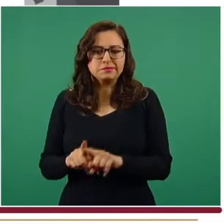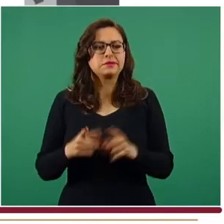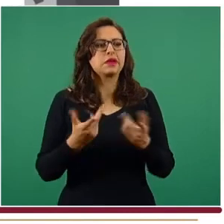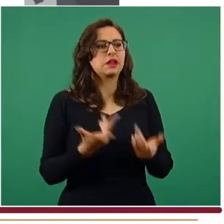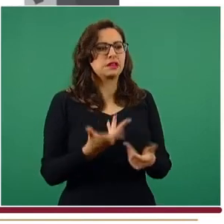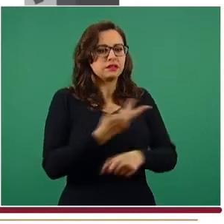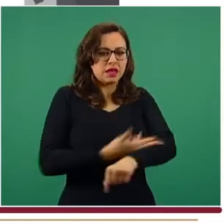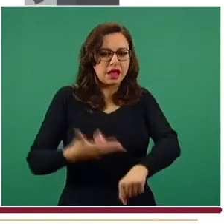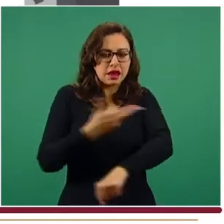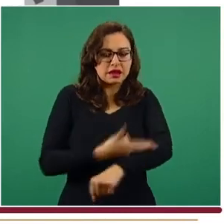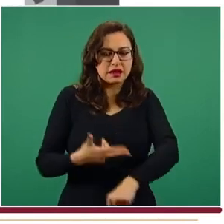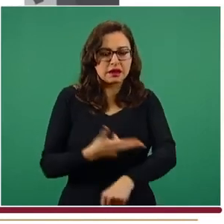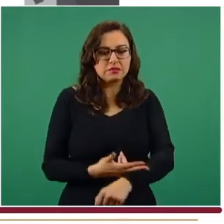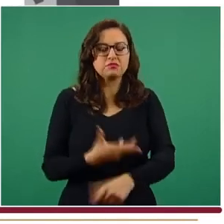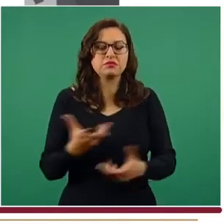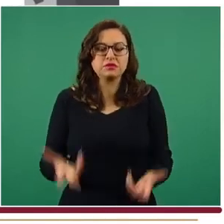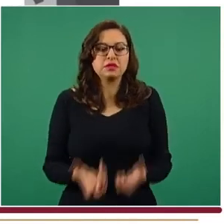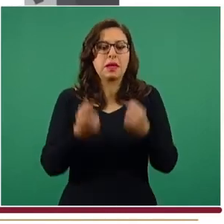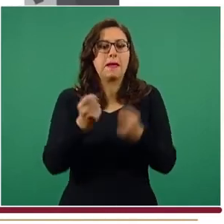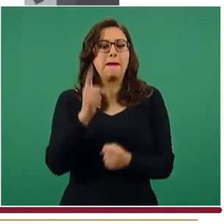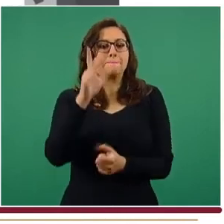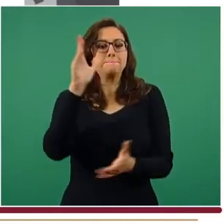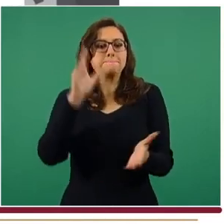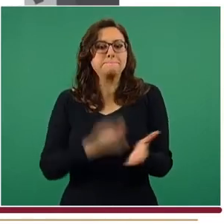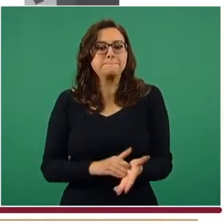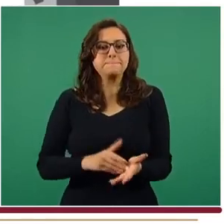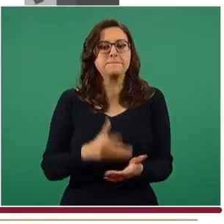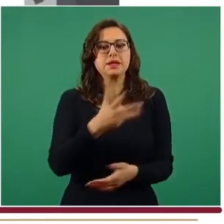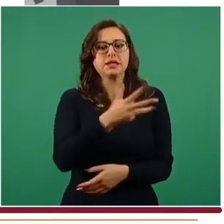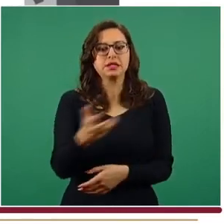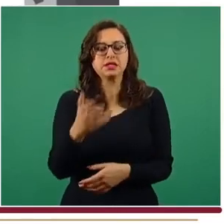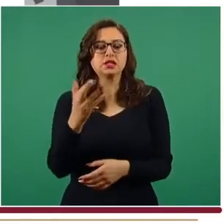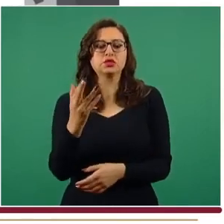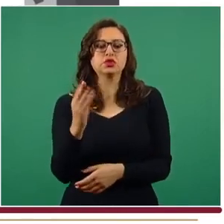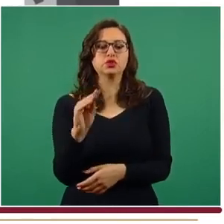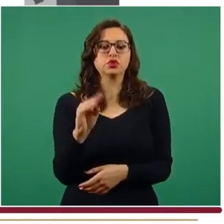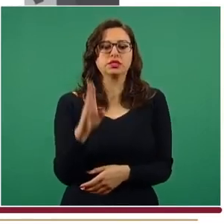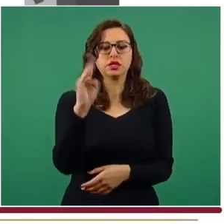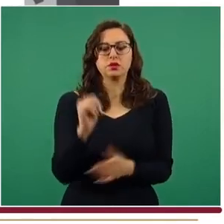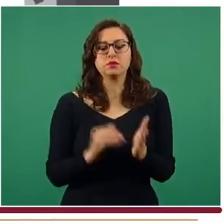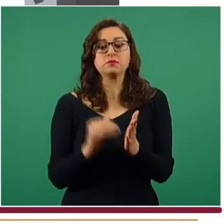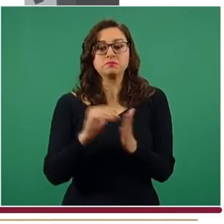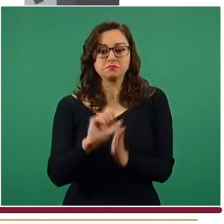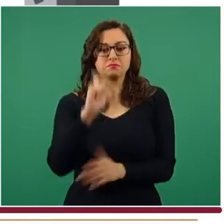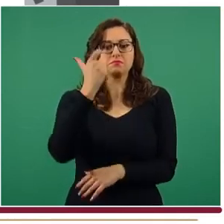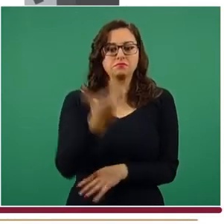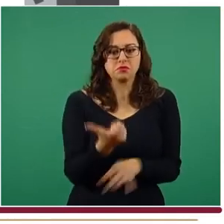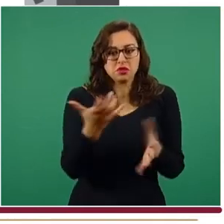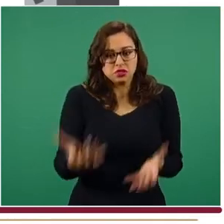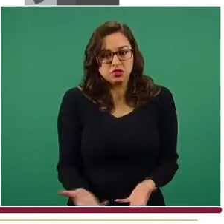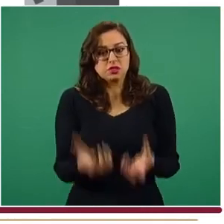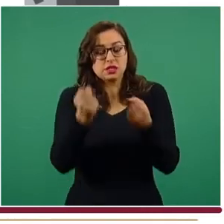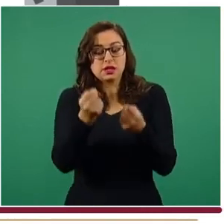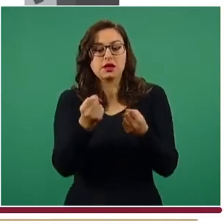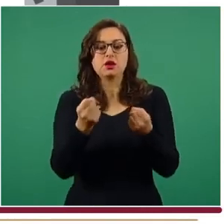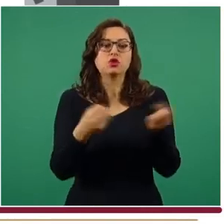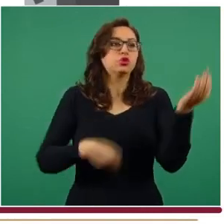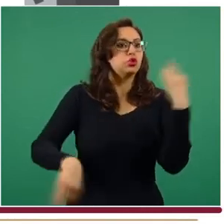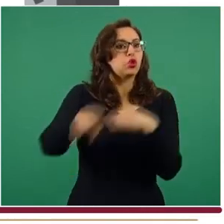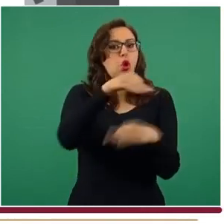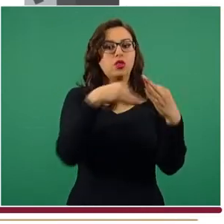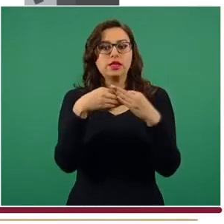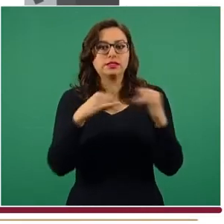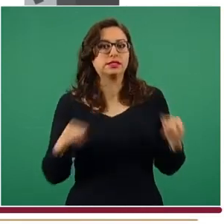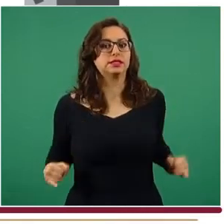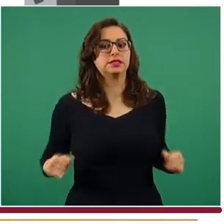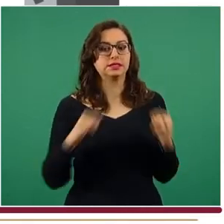pérdida de 1.589 millones de pesos, gracias al trabajo coordinado de todas las instancias que